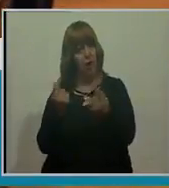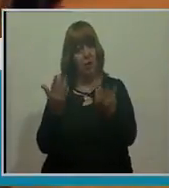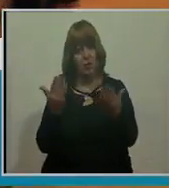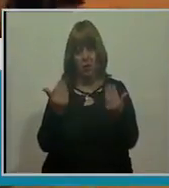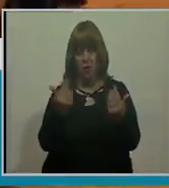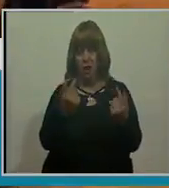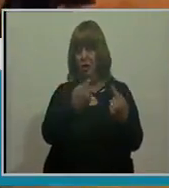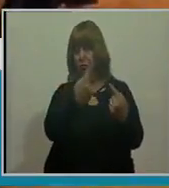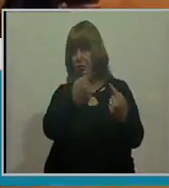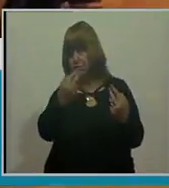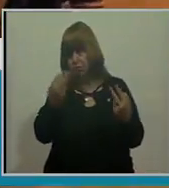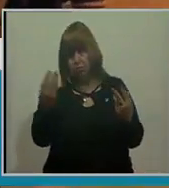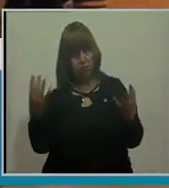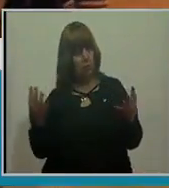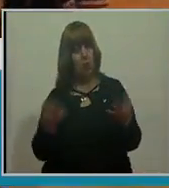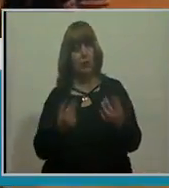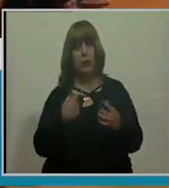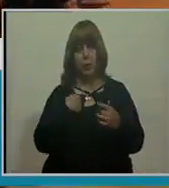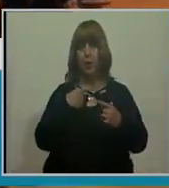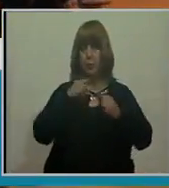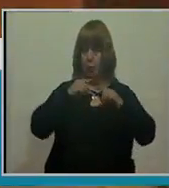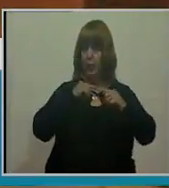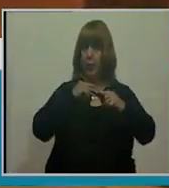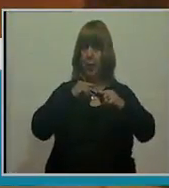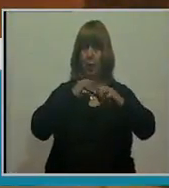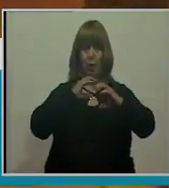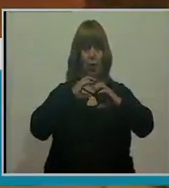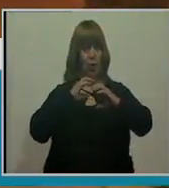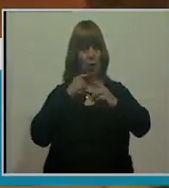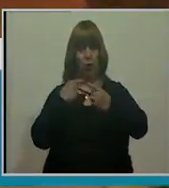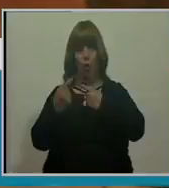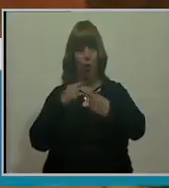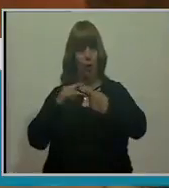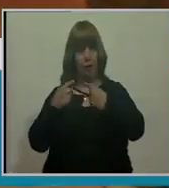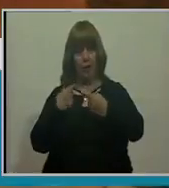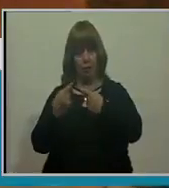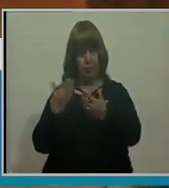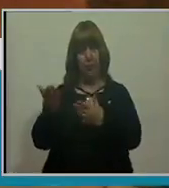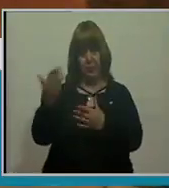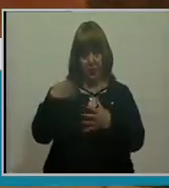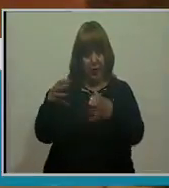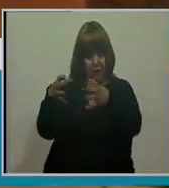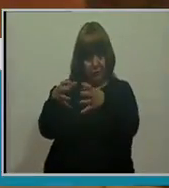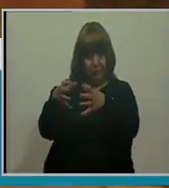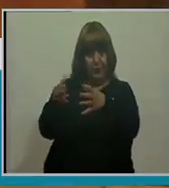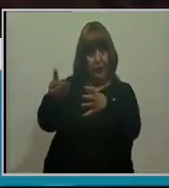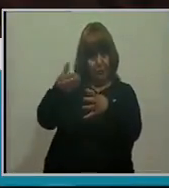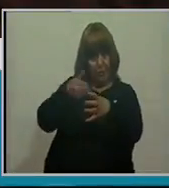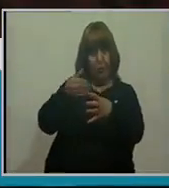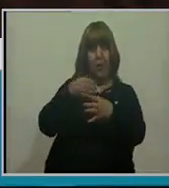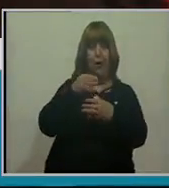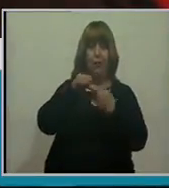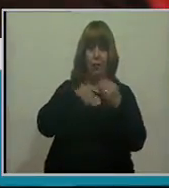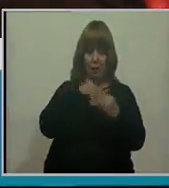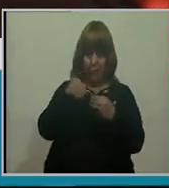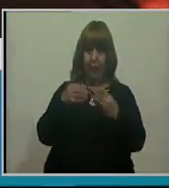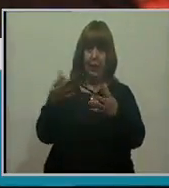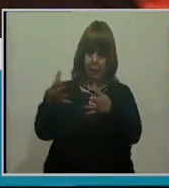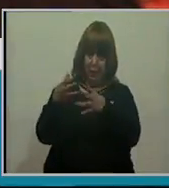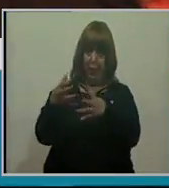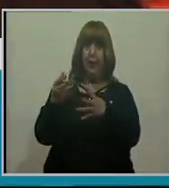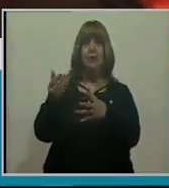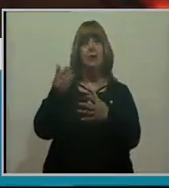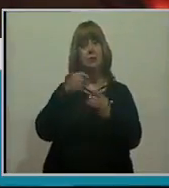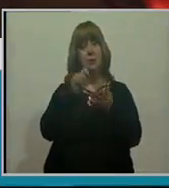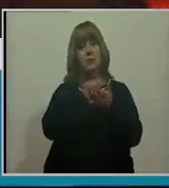revertir. Así que bueno, podemos coordinar perfectamente para que esas familias se inscriban en los programas que ha lanzado el gobierno provincial, que se llama Mendoza